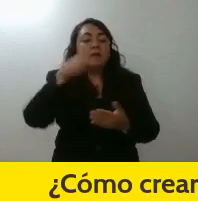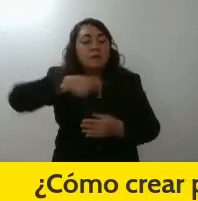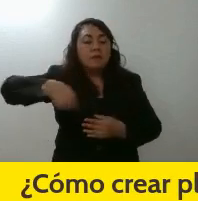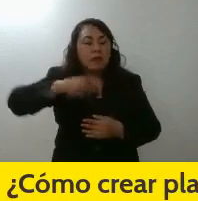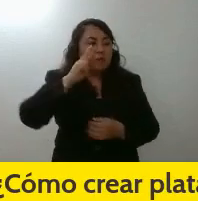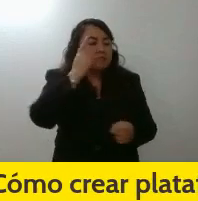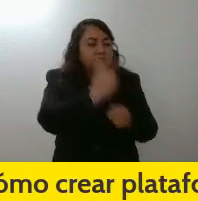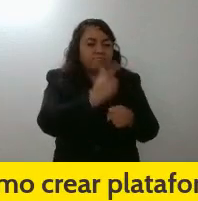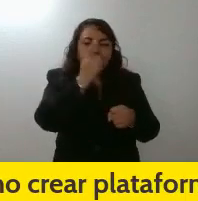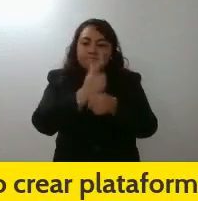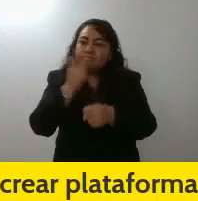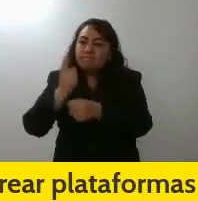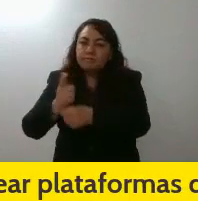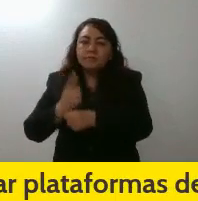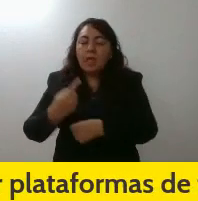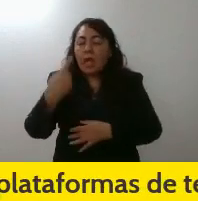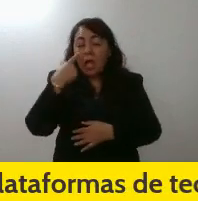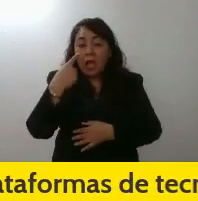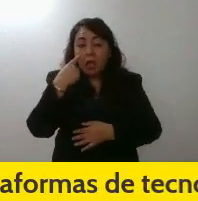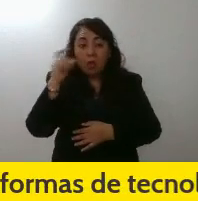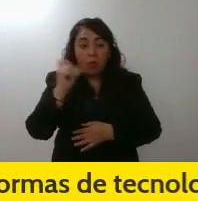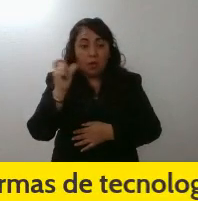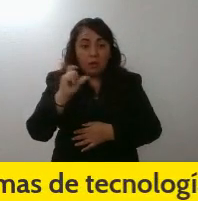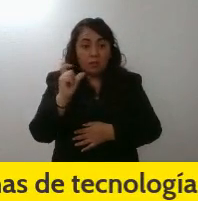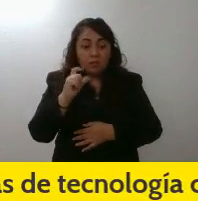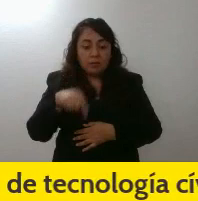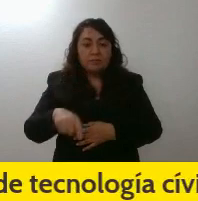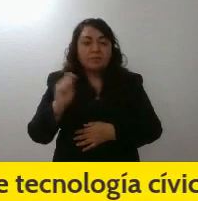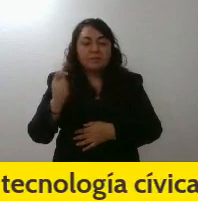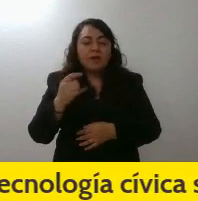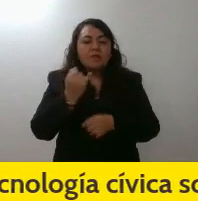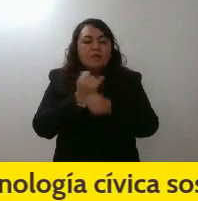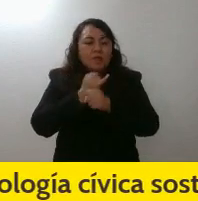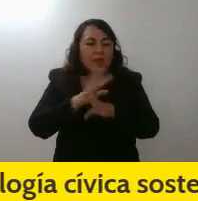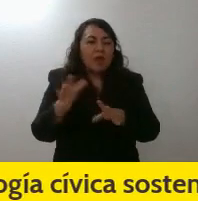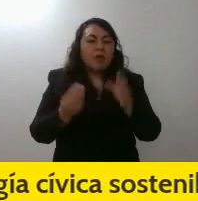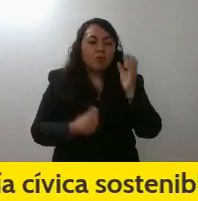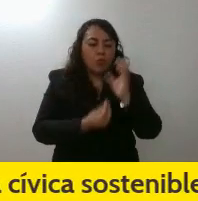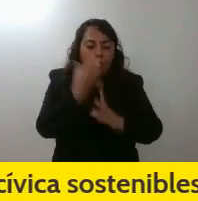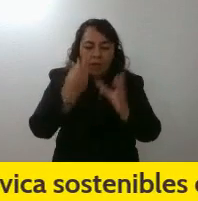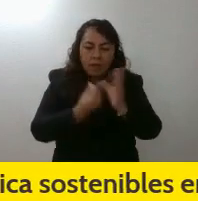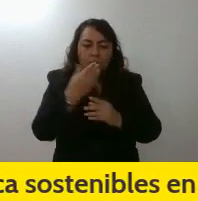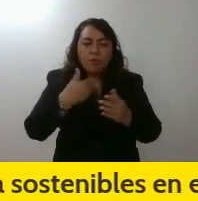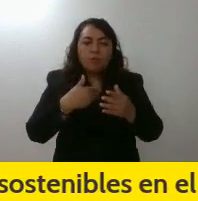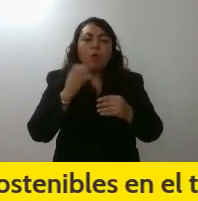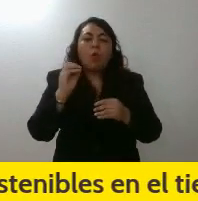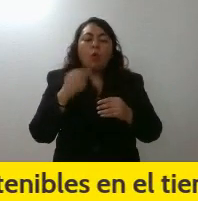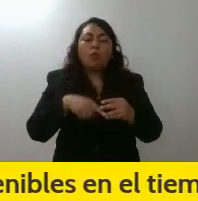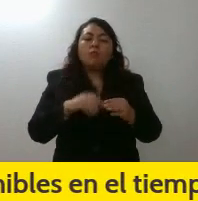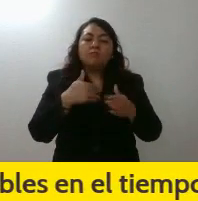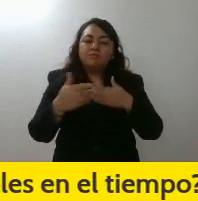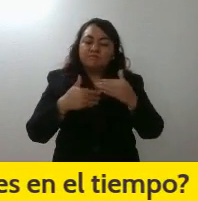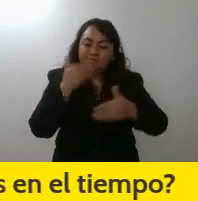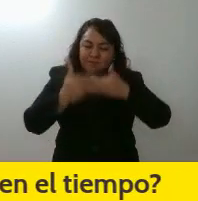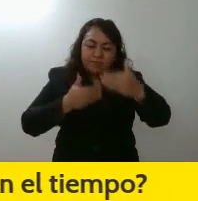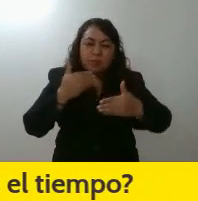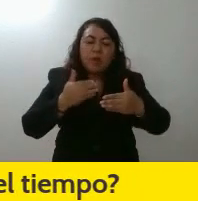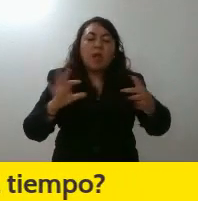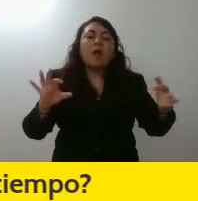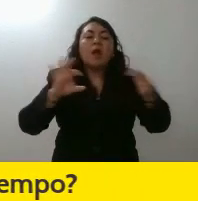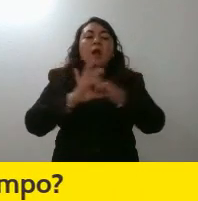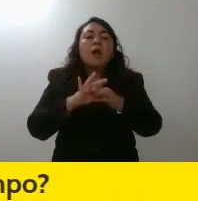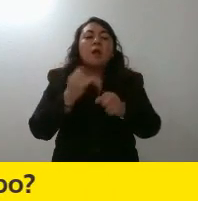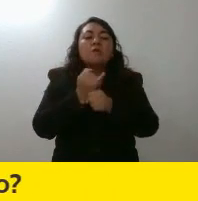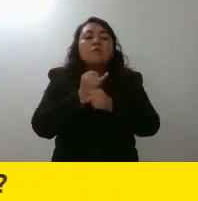detectamos que generalmente cuando había renovación de datos o buen una buena actualización de datos tenía que ver con datos